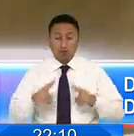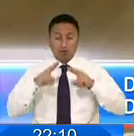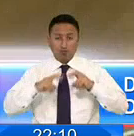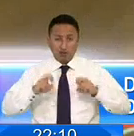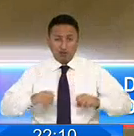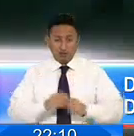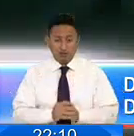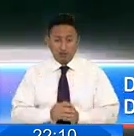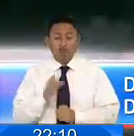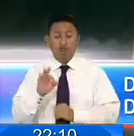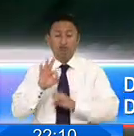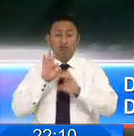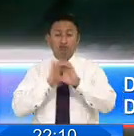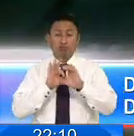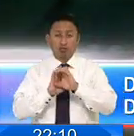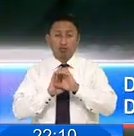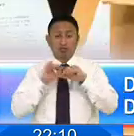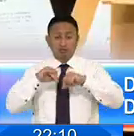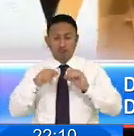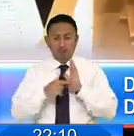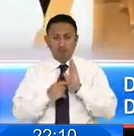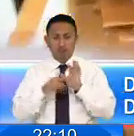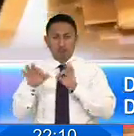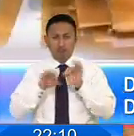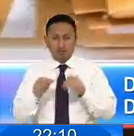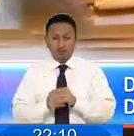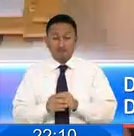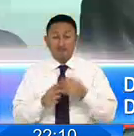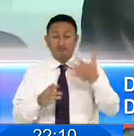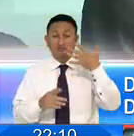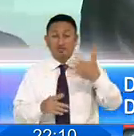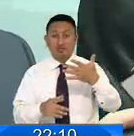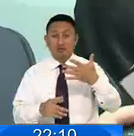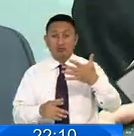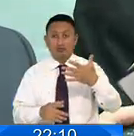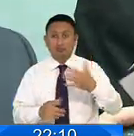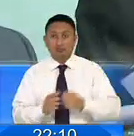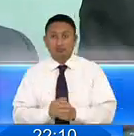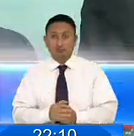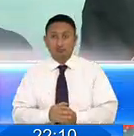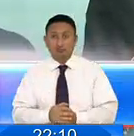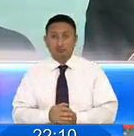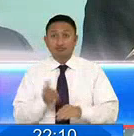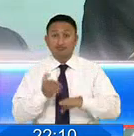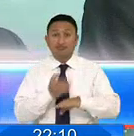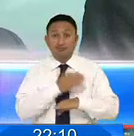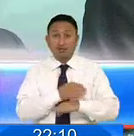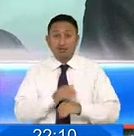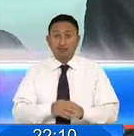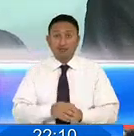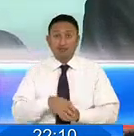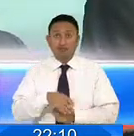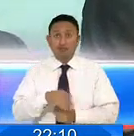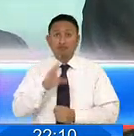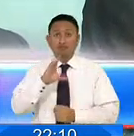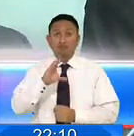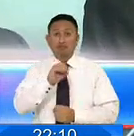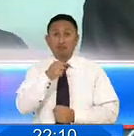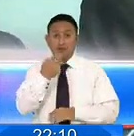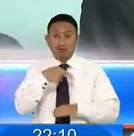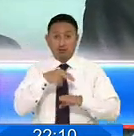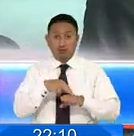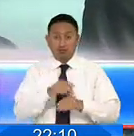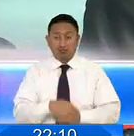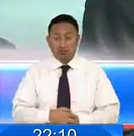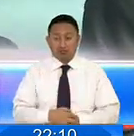de Participación se detallan al menos 5 indicios. Es la negligencia que ha existido por parte del COE Nacional, el